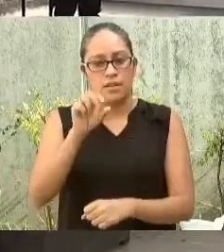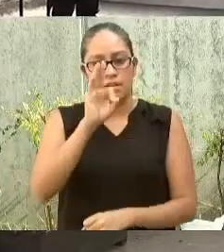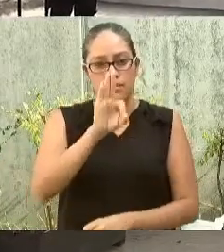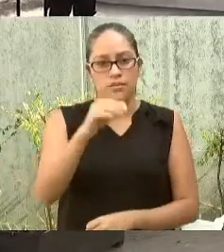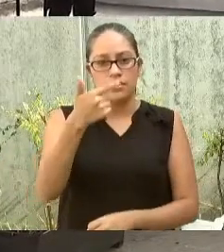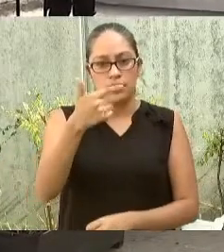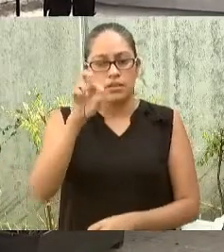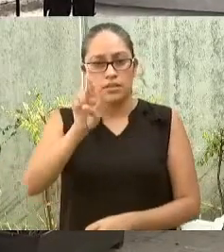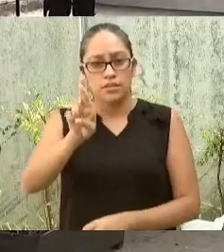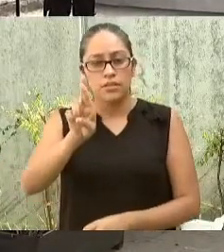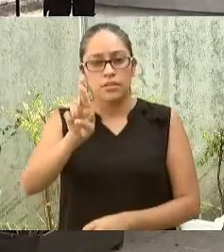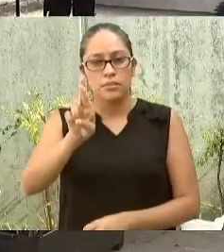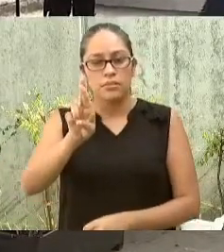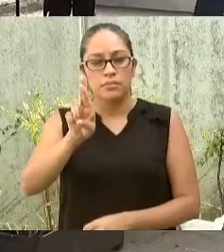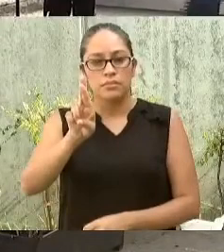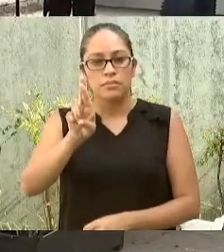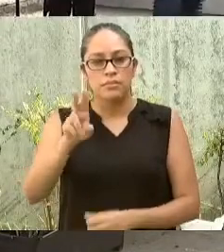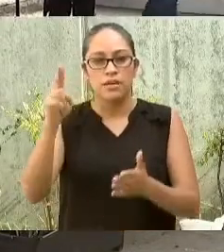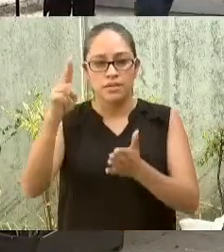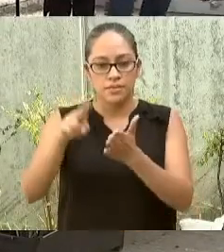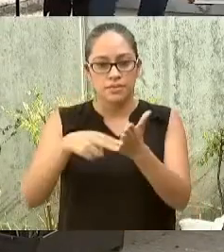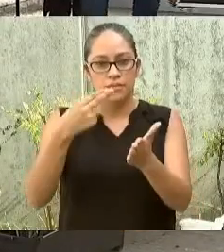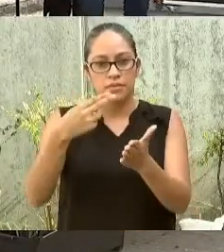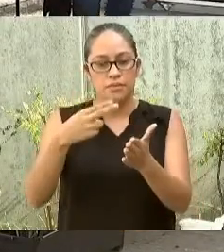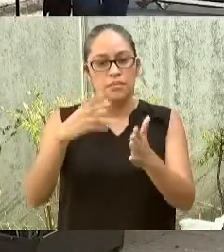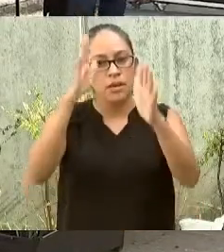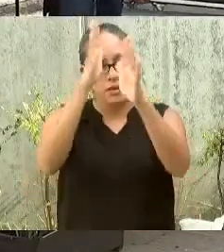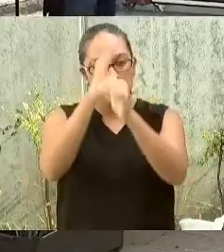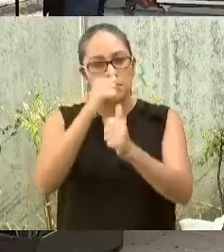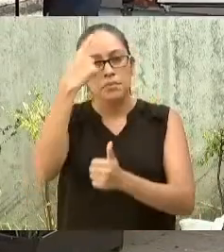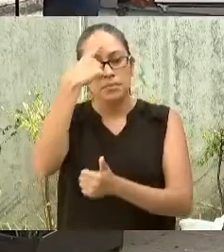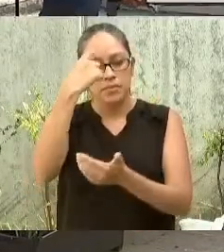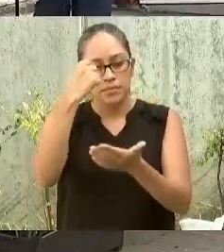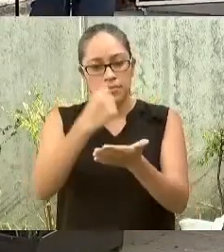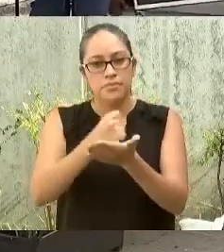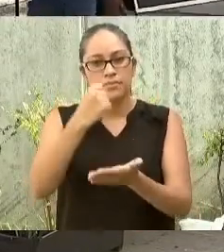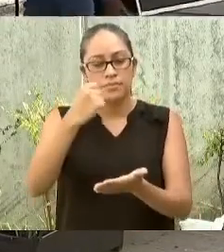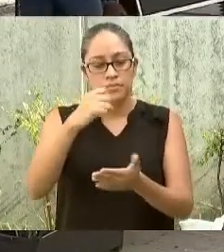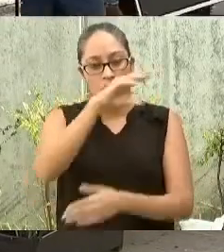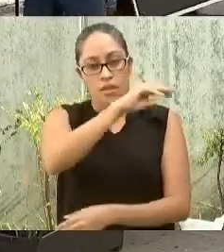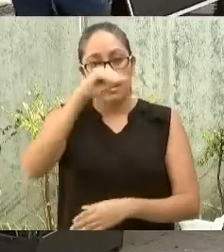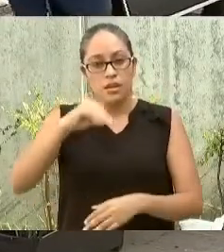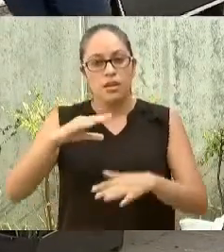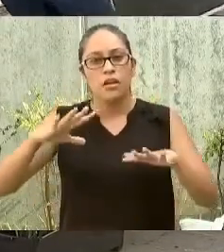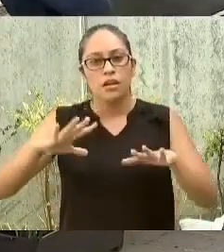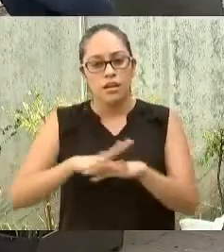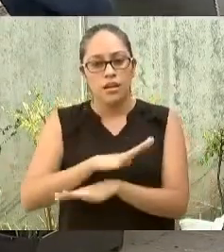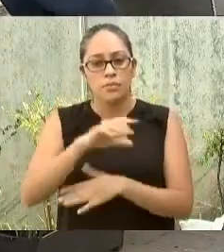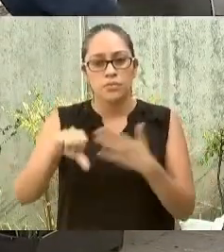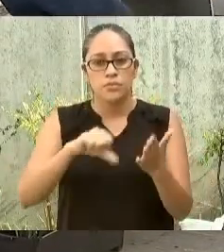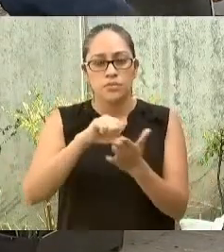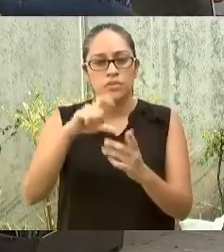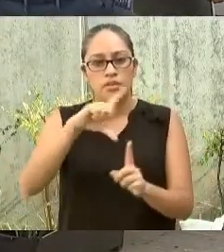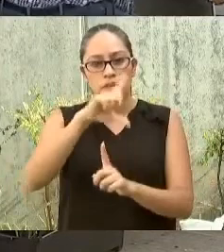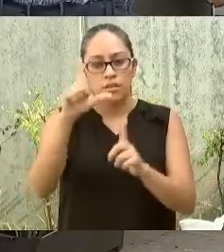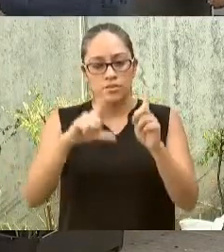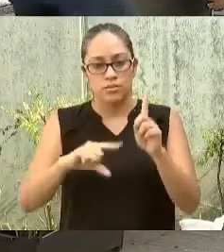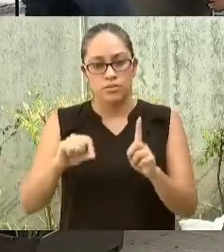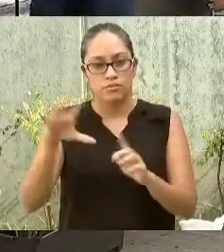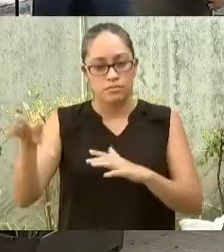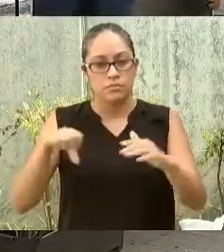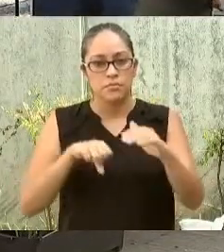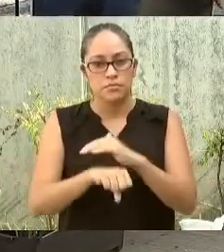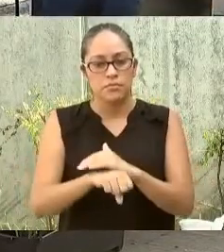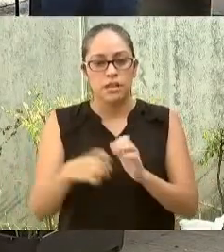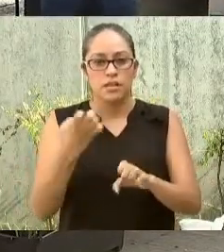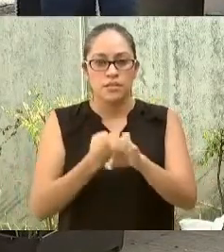de la República realizarán la firma del convenio para la transferencia del Centro Nacional de Arraigo al Gobierno del Estado